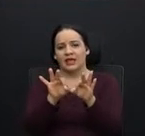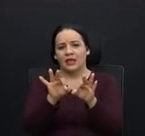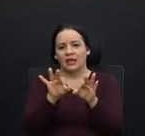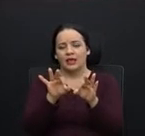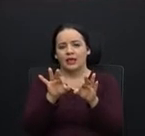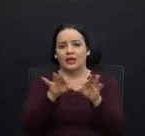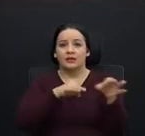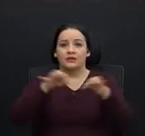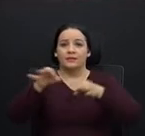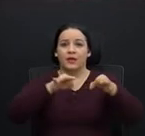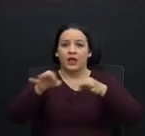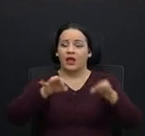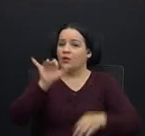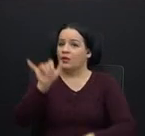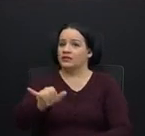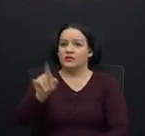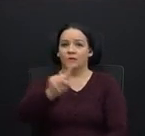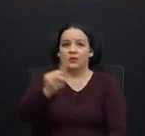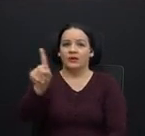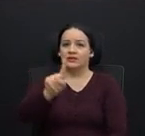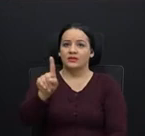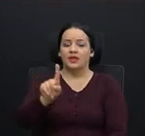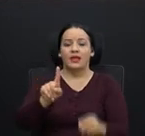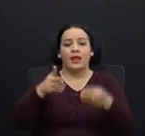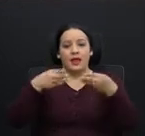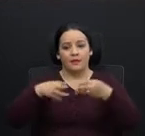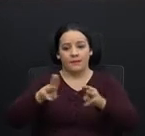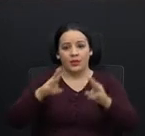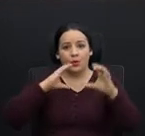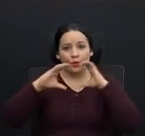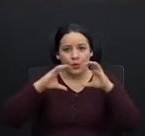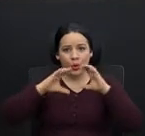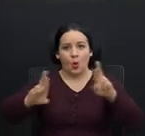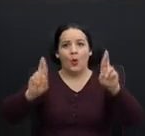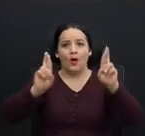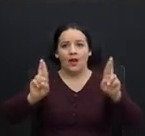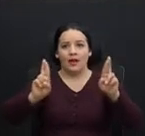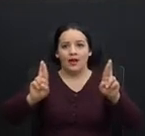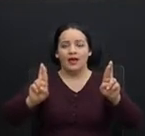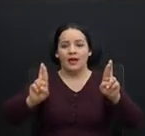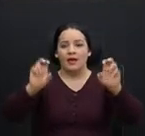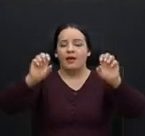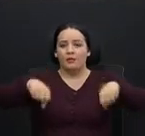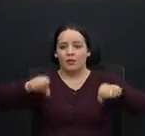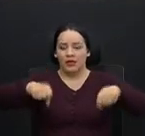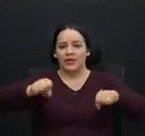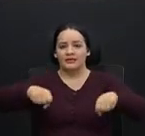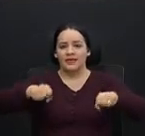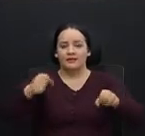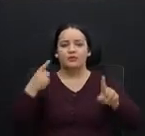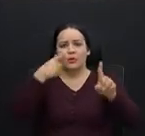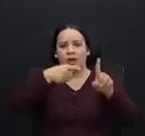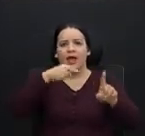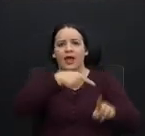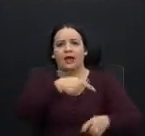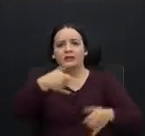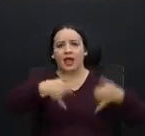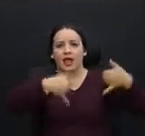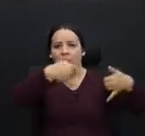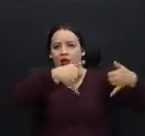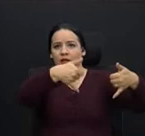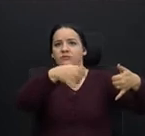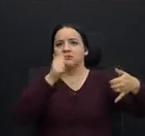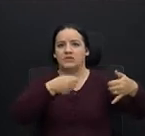así, ¿verdad? El medio que lo hizo, ojalá pueda ser más objetivo. Ahí están los licores, desde hace un montón de